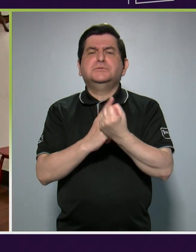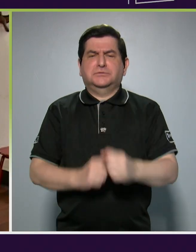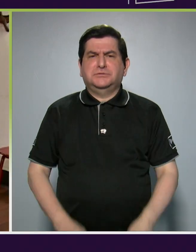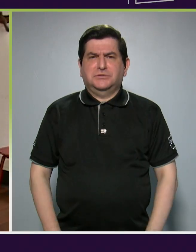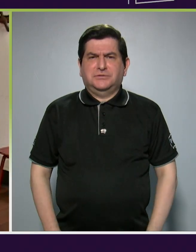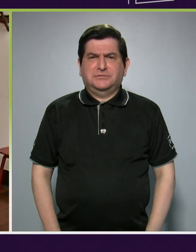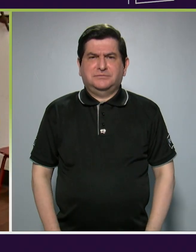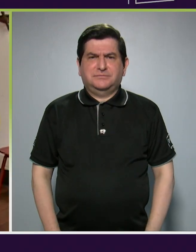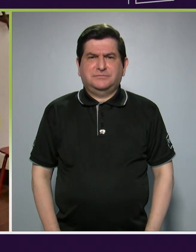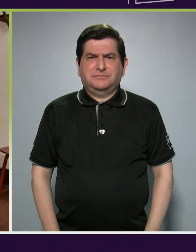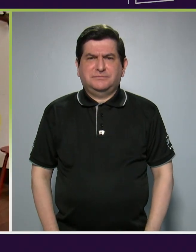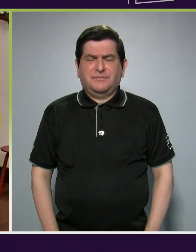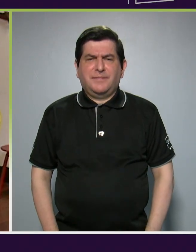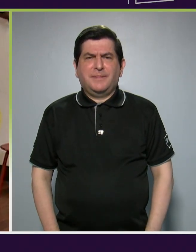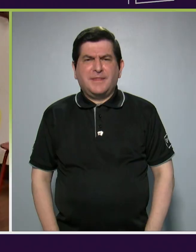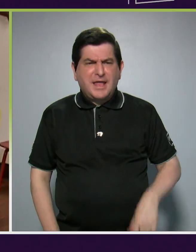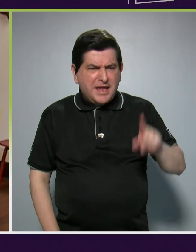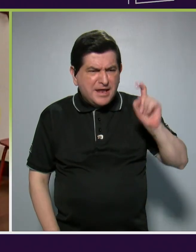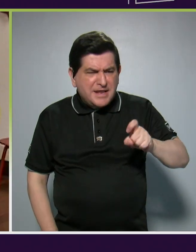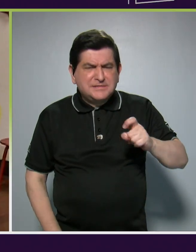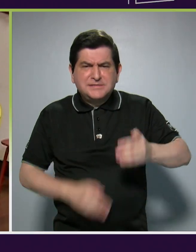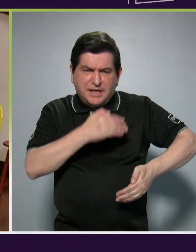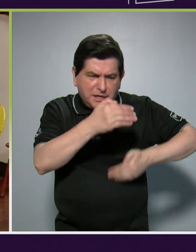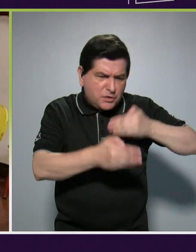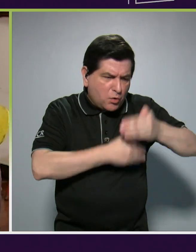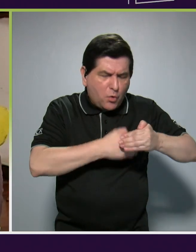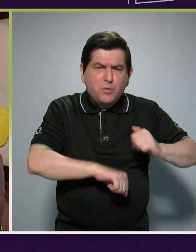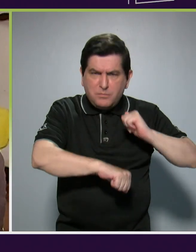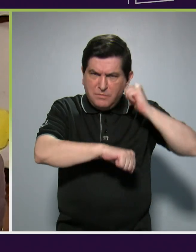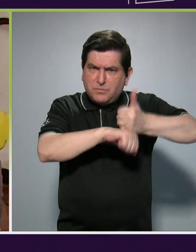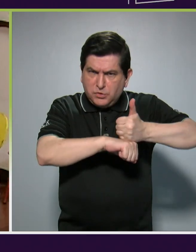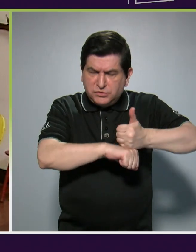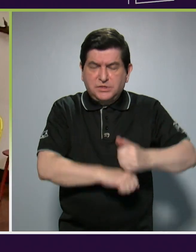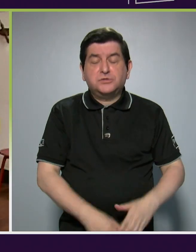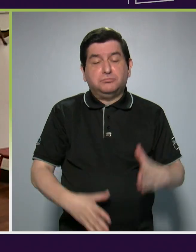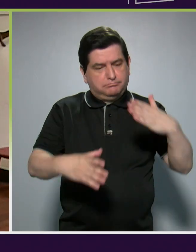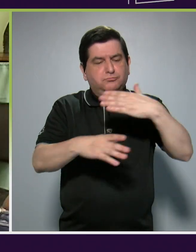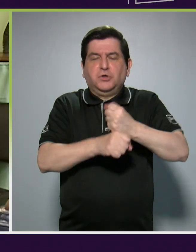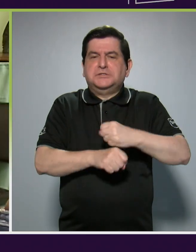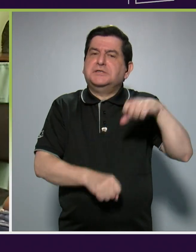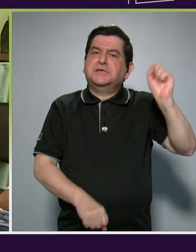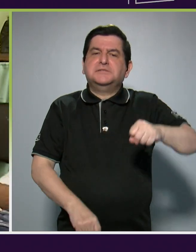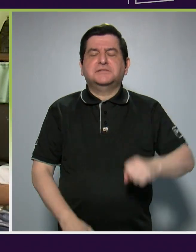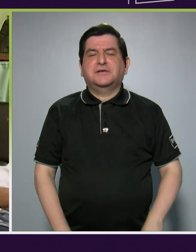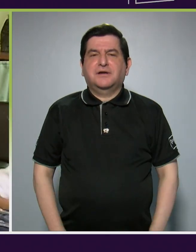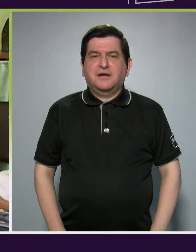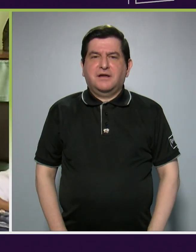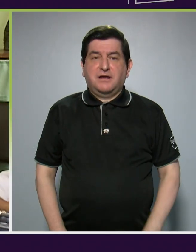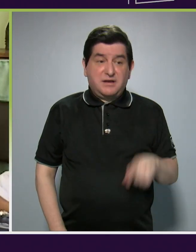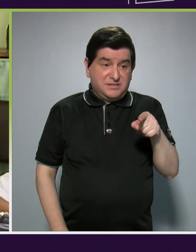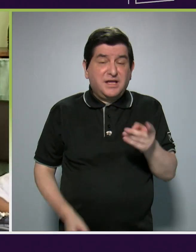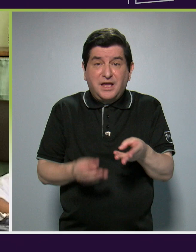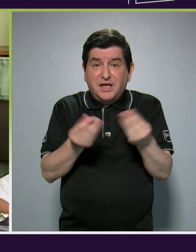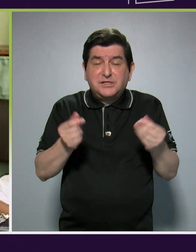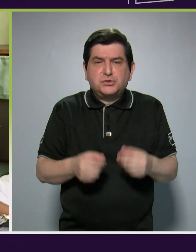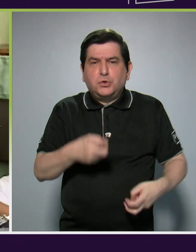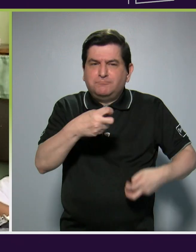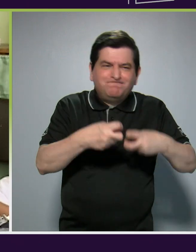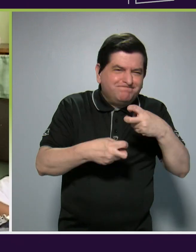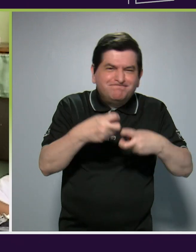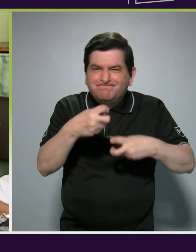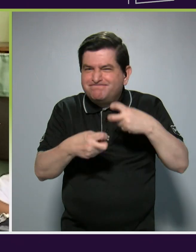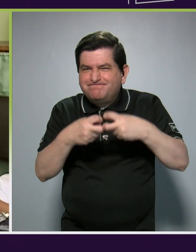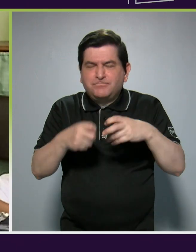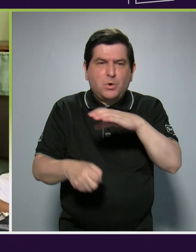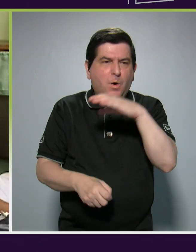sea, si lo que se requiere es un protocolo, bueno, ese protocolo hay que hacerlo, ¿verdad? Porque si eso está generando fricción y